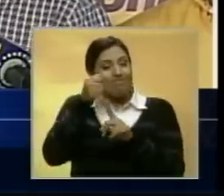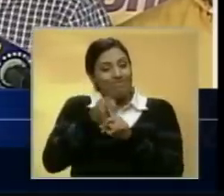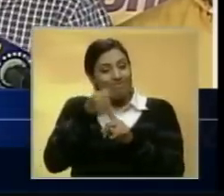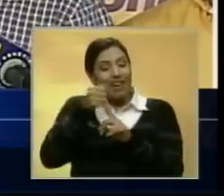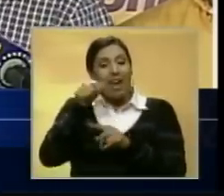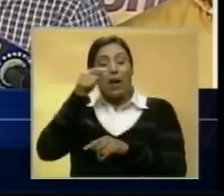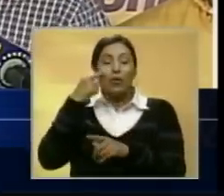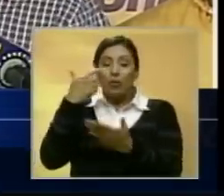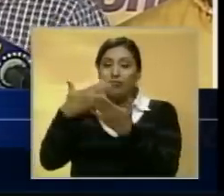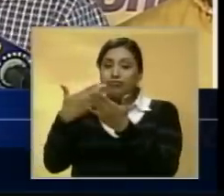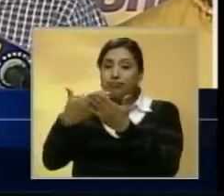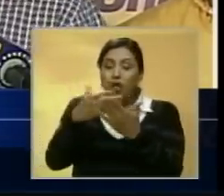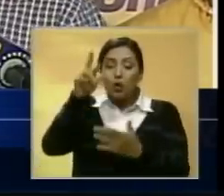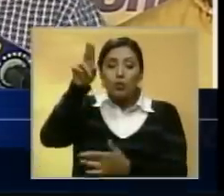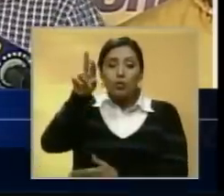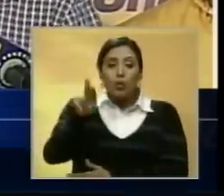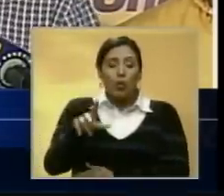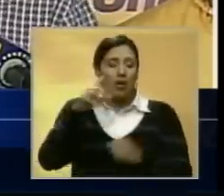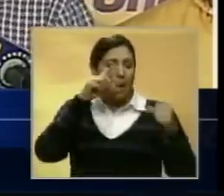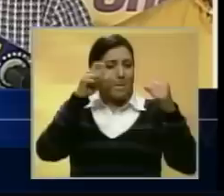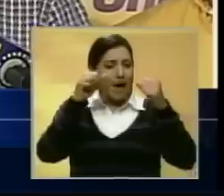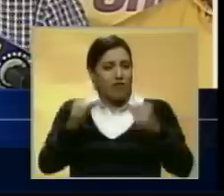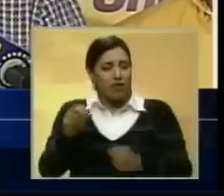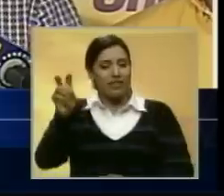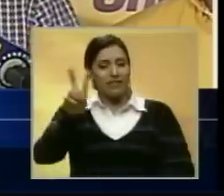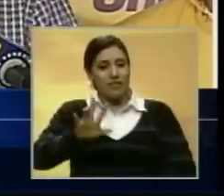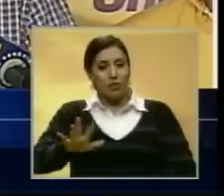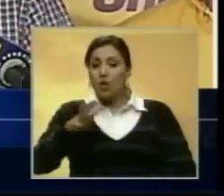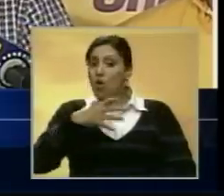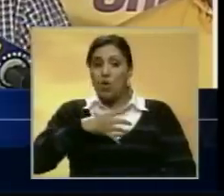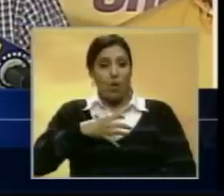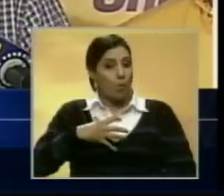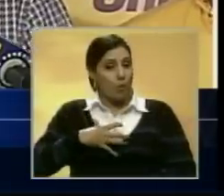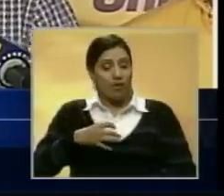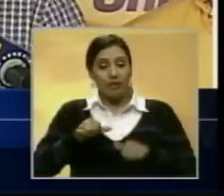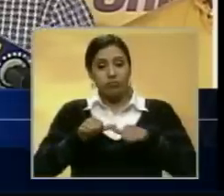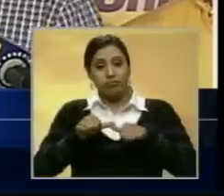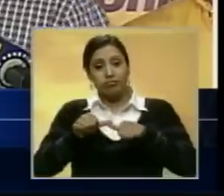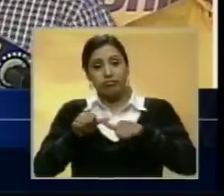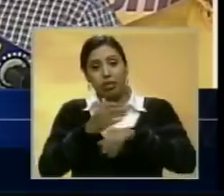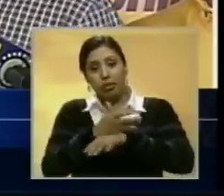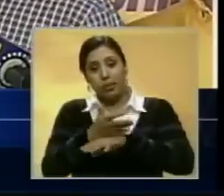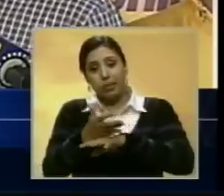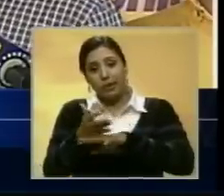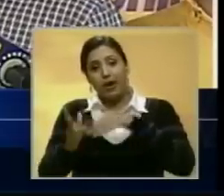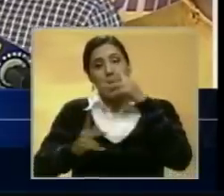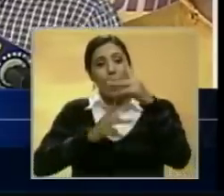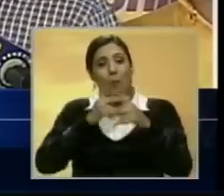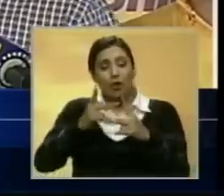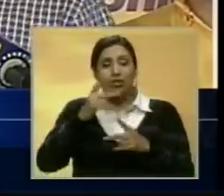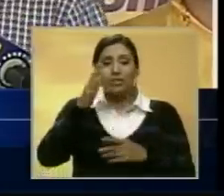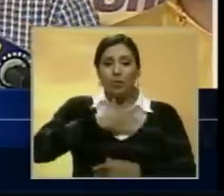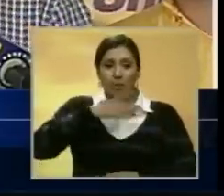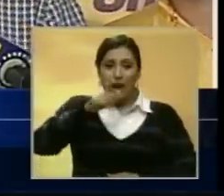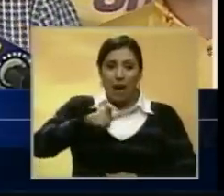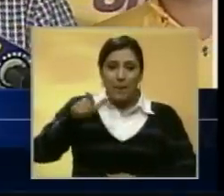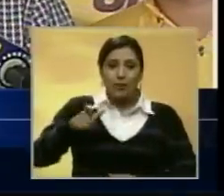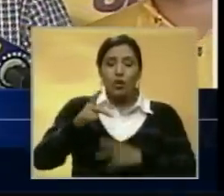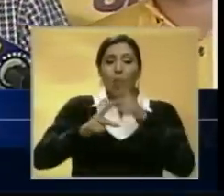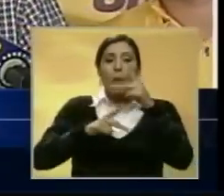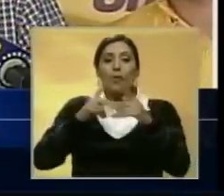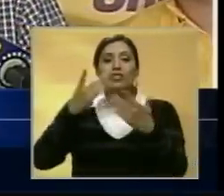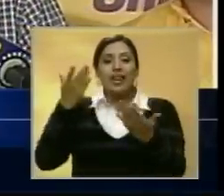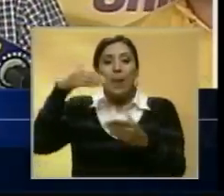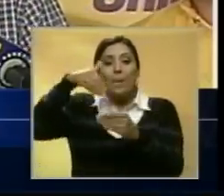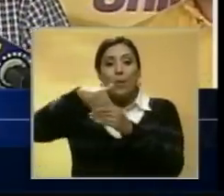ante el drama que todos los días se profundiza en Venezuela, no pueden seguir retrasando un proceso que es de los ciudadanos, que es el proceso